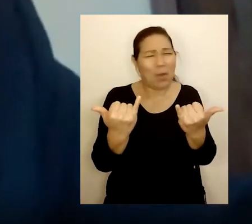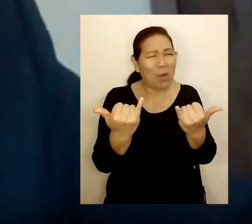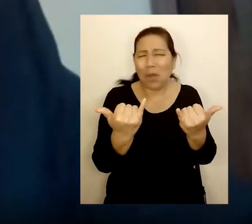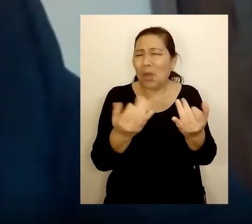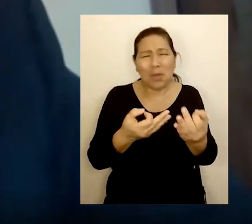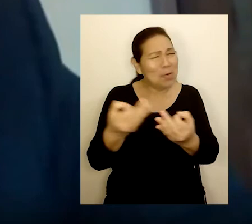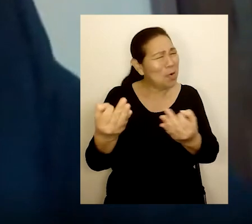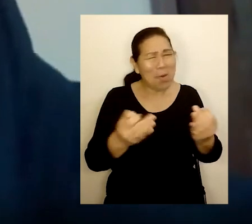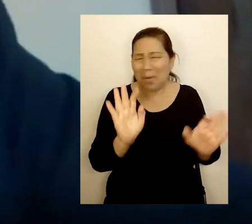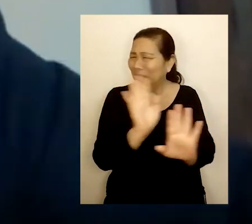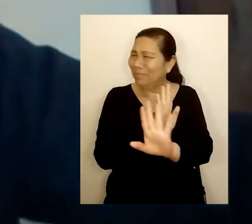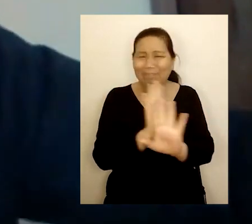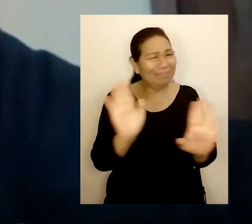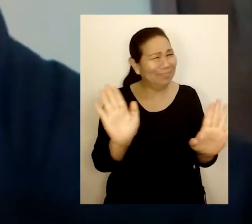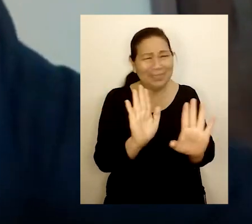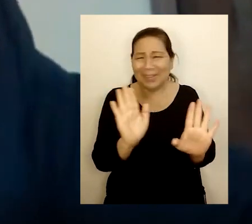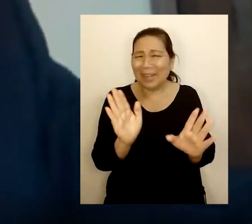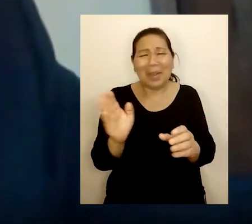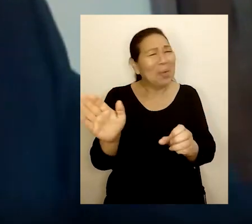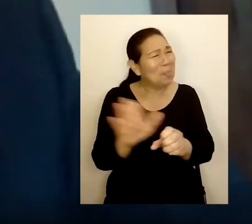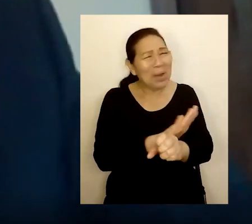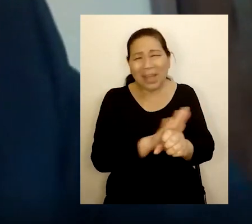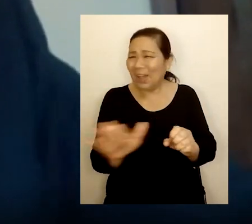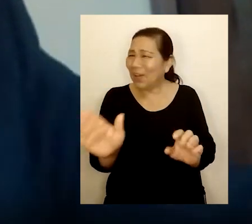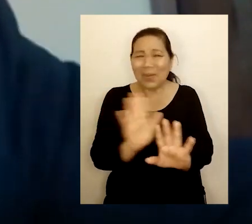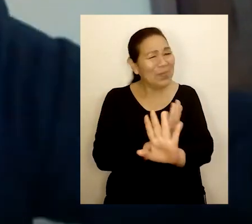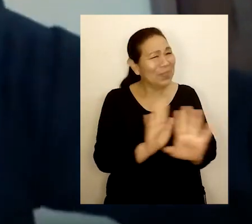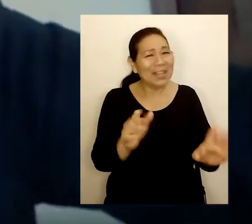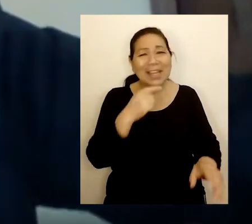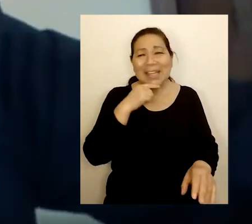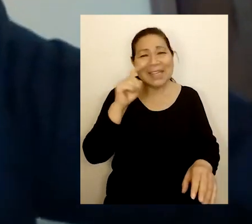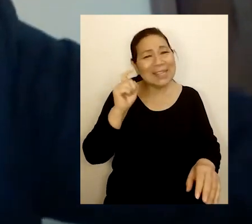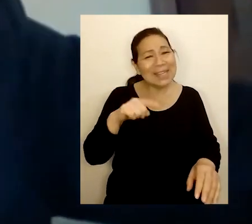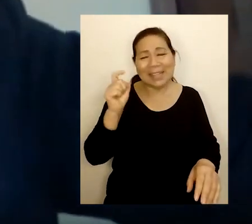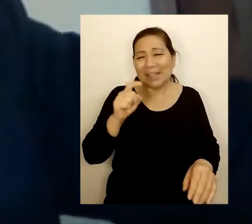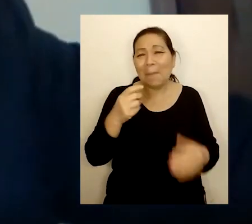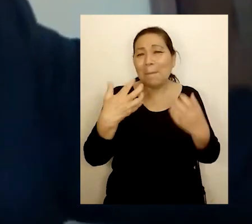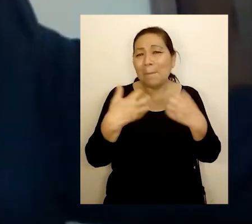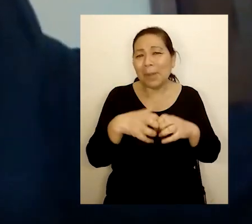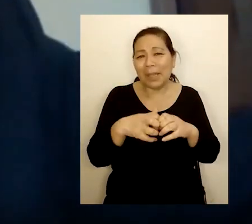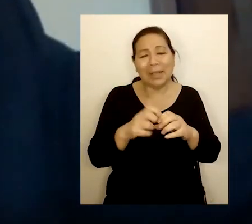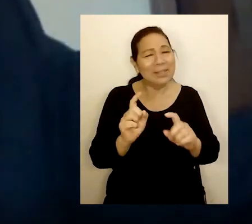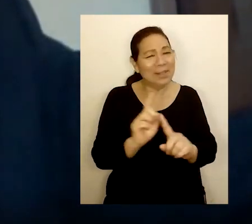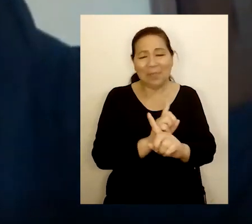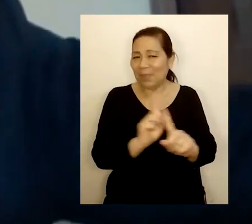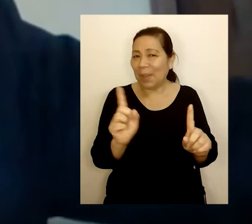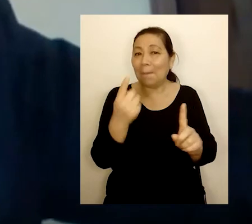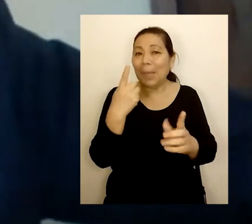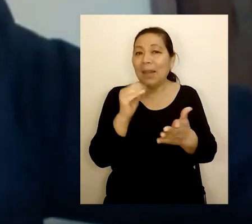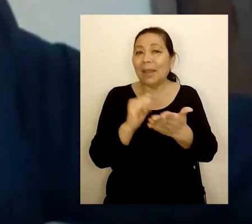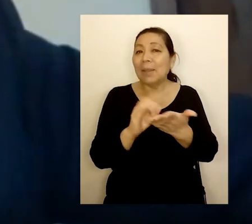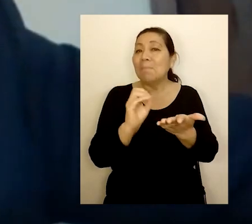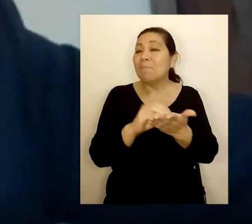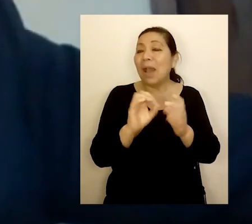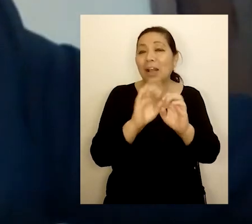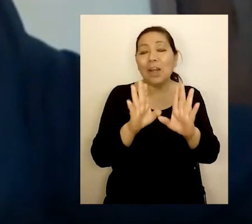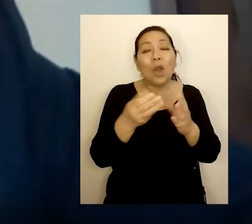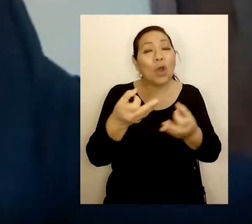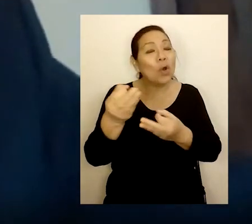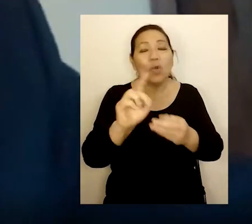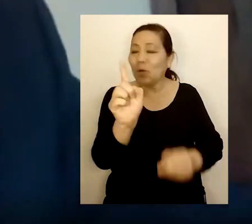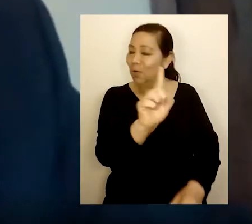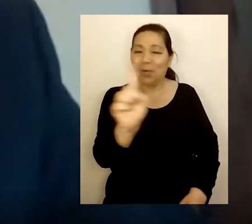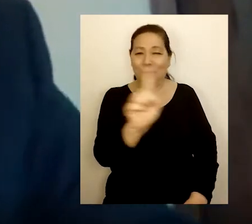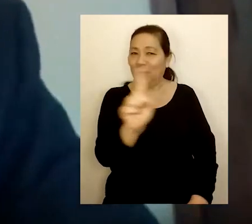la contabilidad, la complejidad, y necesitamos empresas de auditoría para que aclaren la